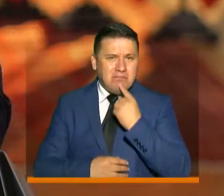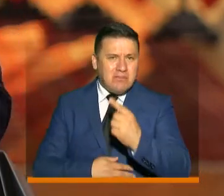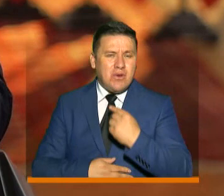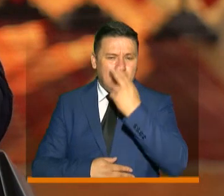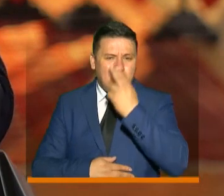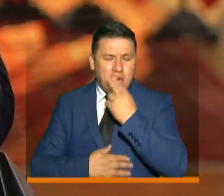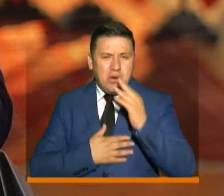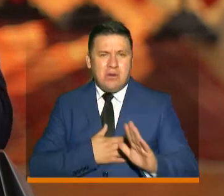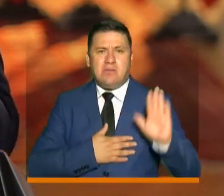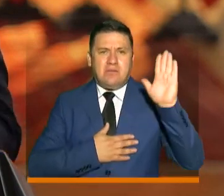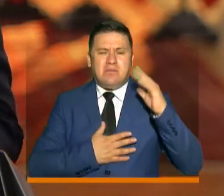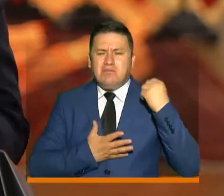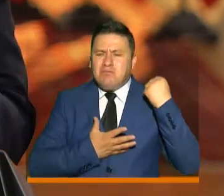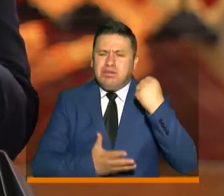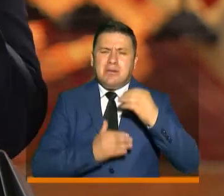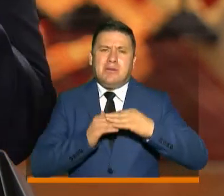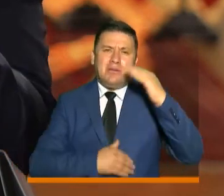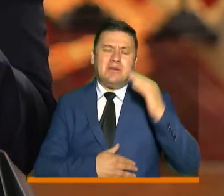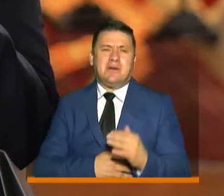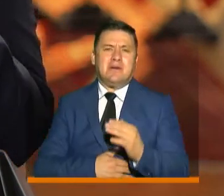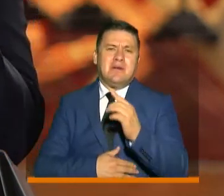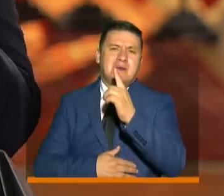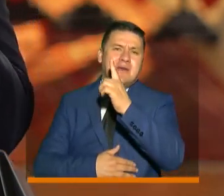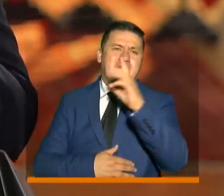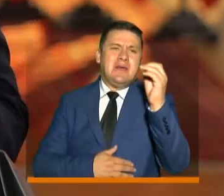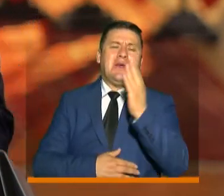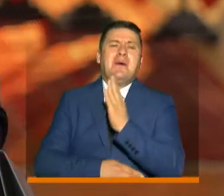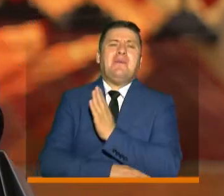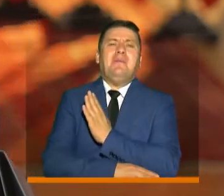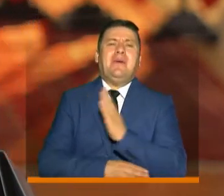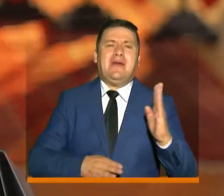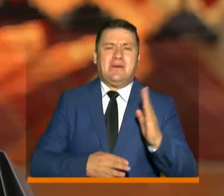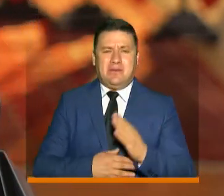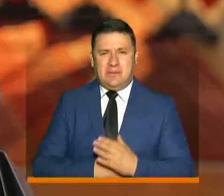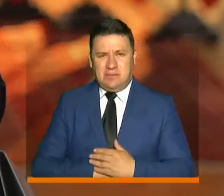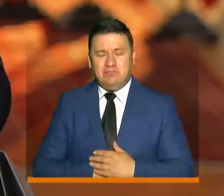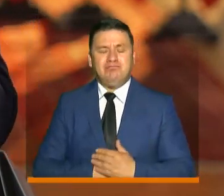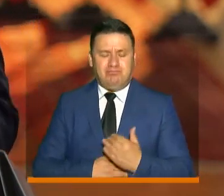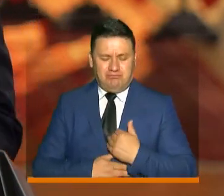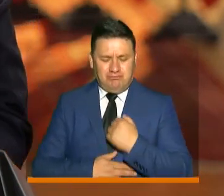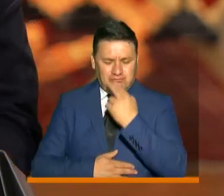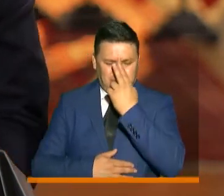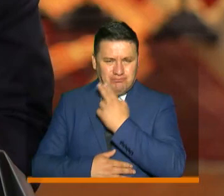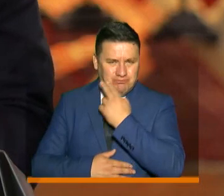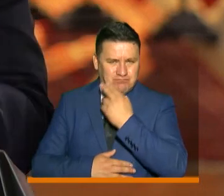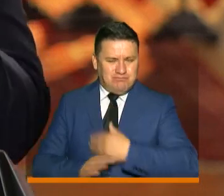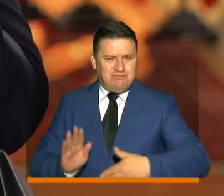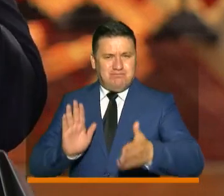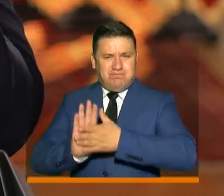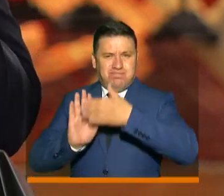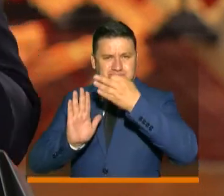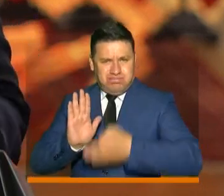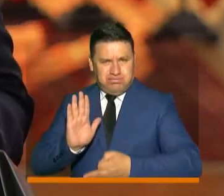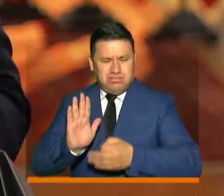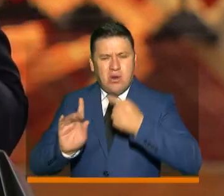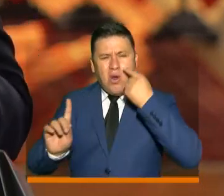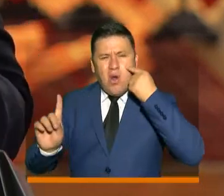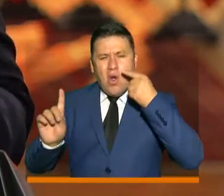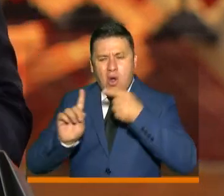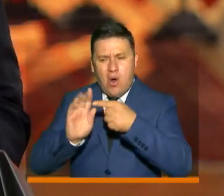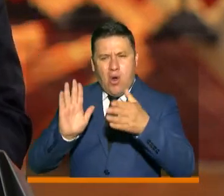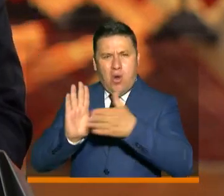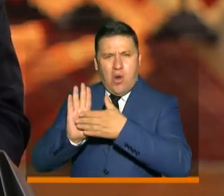significa una inversión superior a los 100 millones de pesos y se constituirá en una especie de